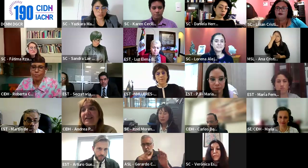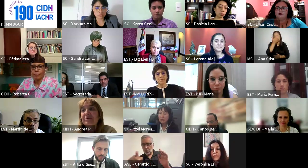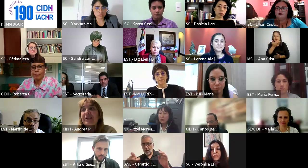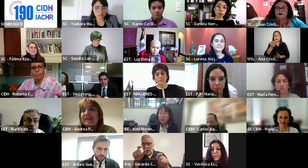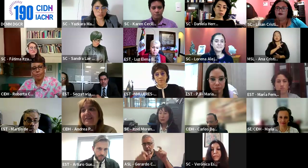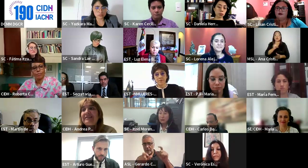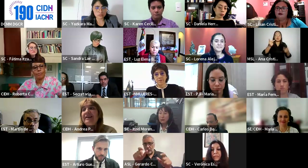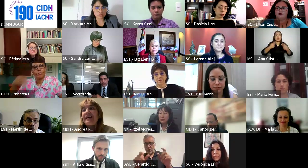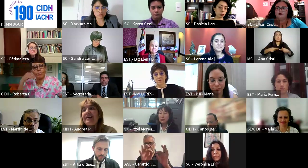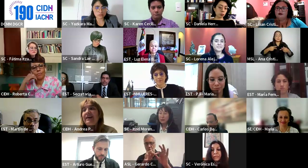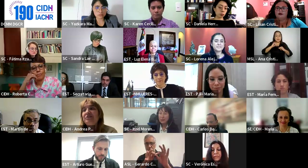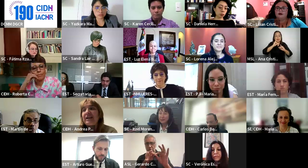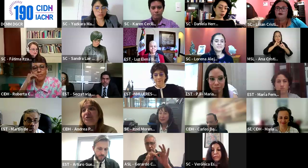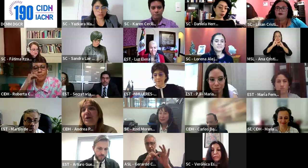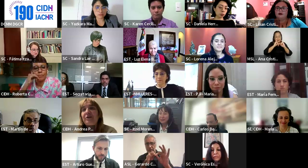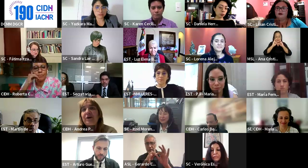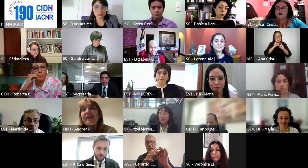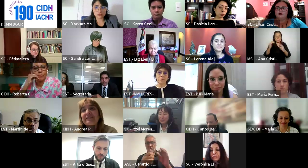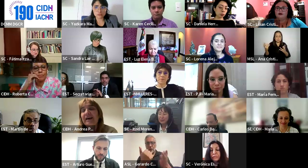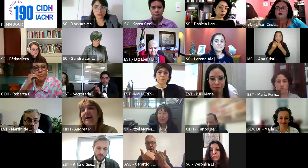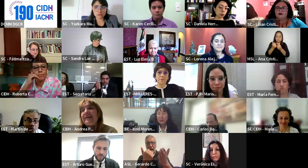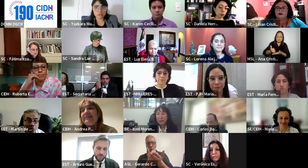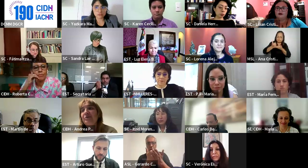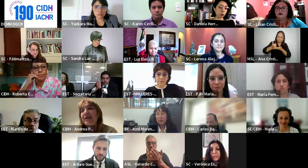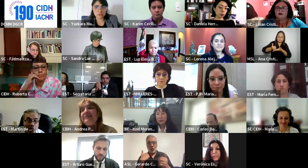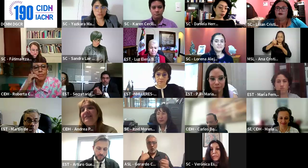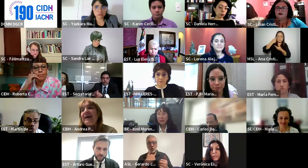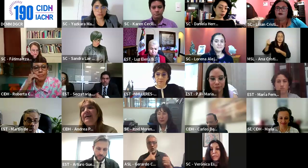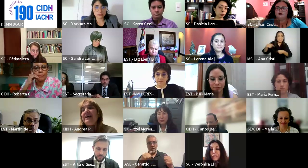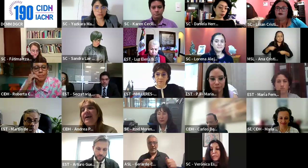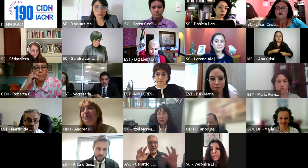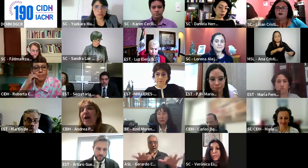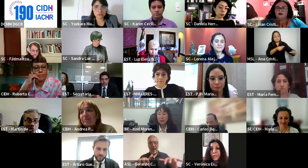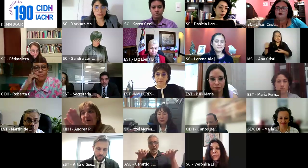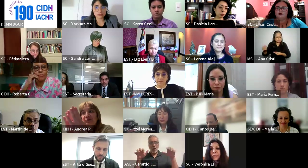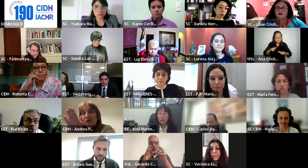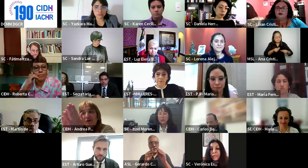personas intérpretes que nos han ayudado en esta